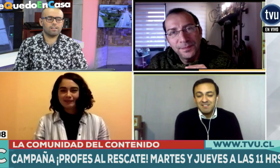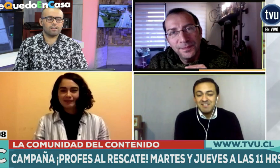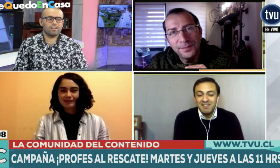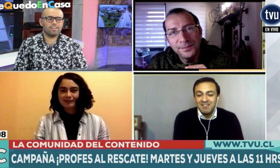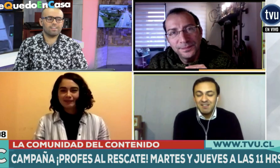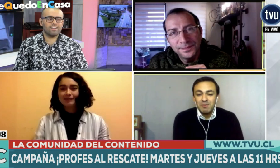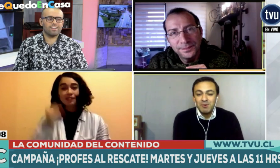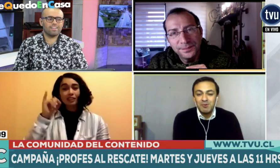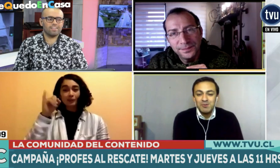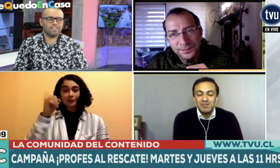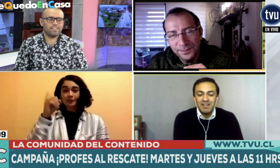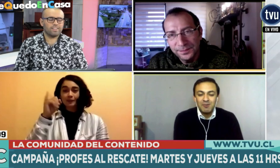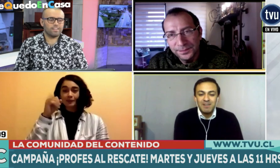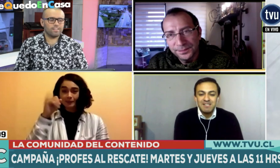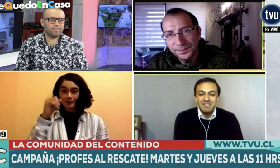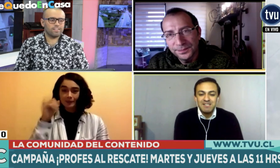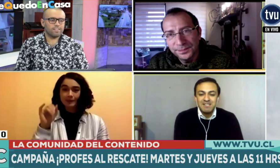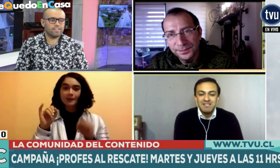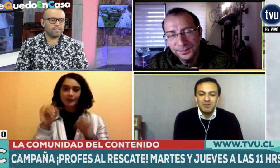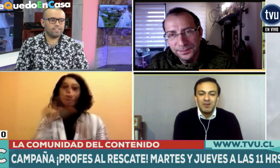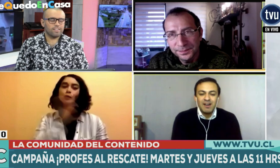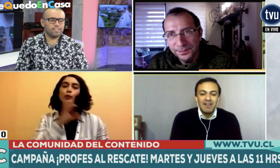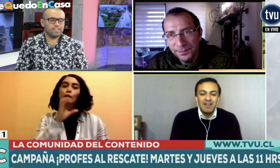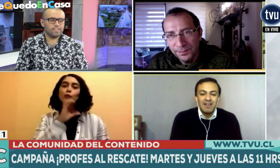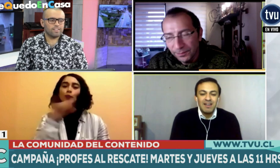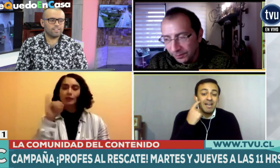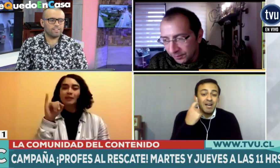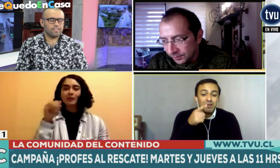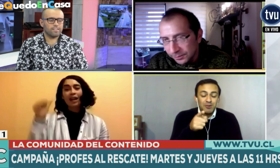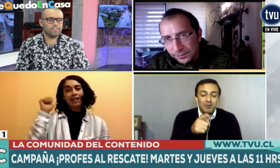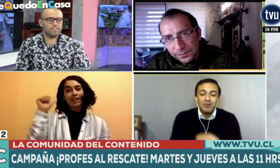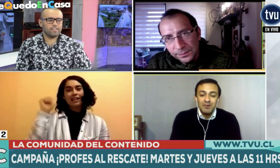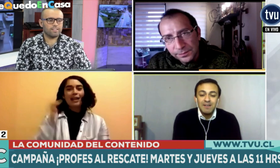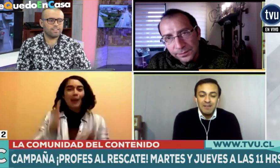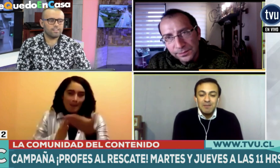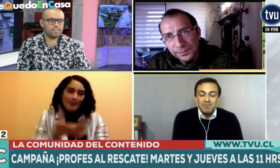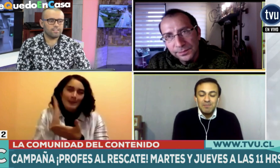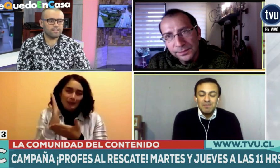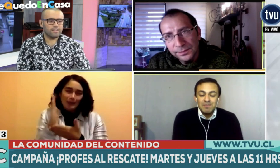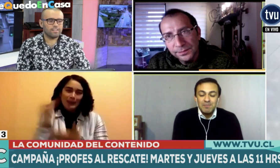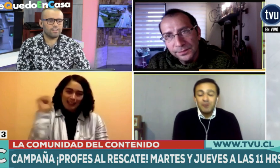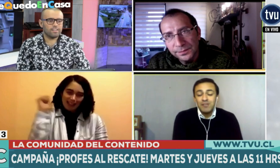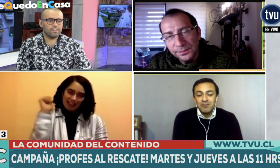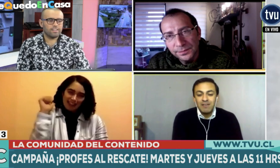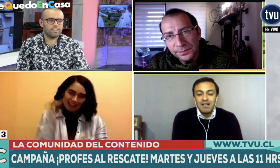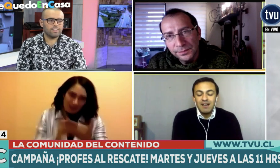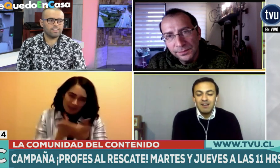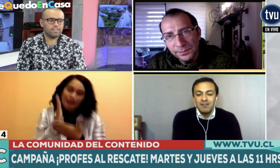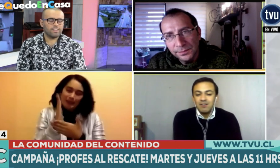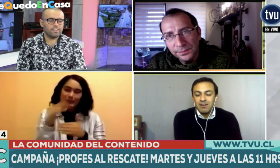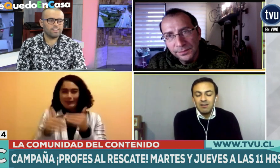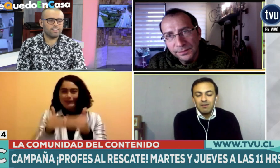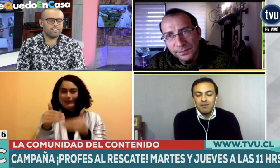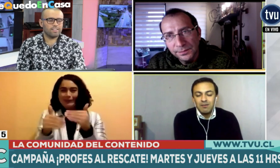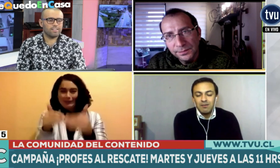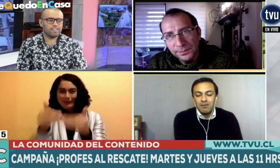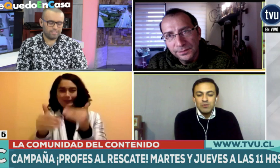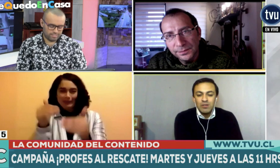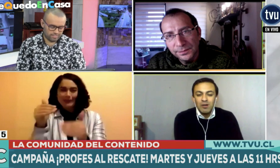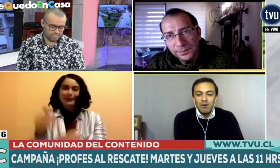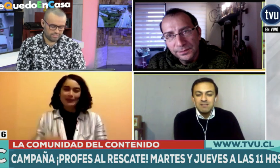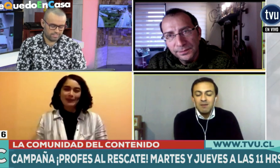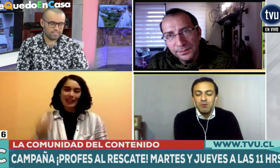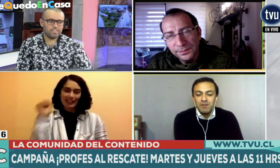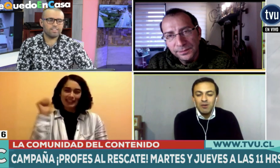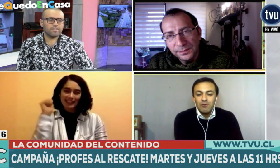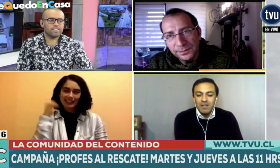Sí, sí, tenemos cursos de lengua de señas. Nosotros ayer, Valesca partió, está contando, Valesca, ayer partimos un